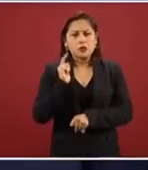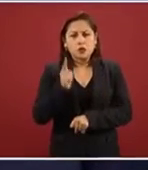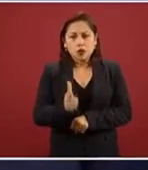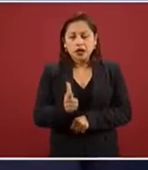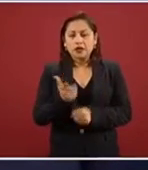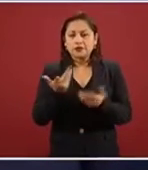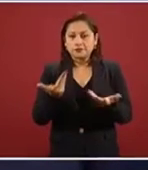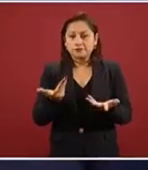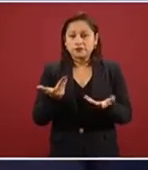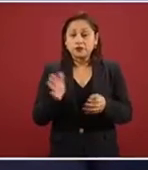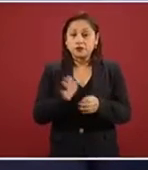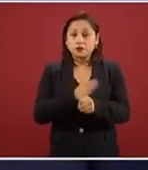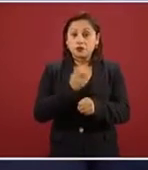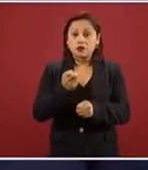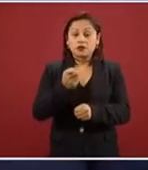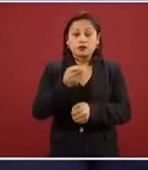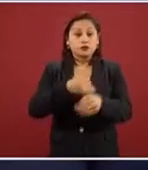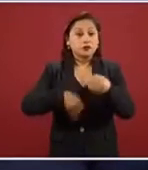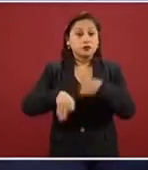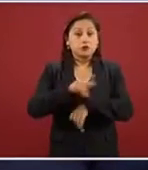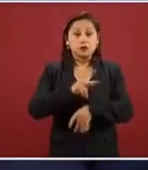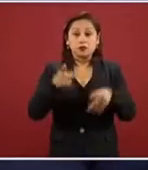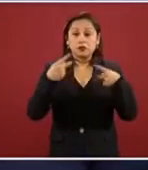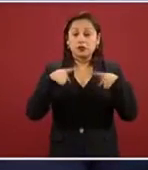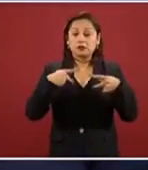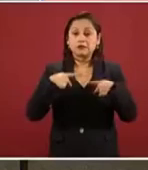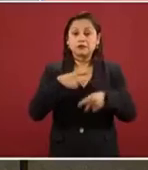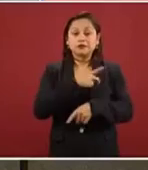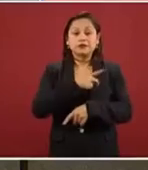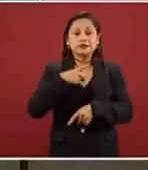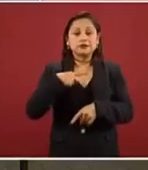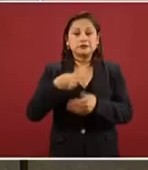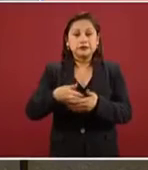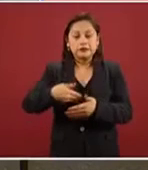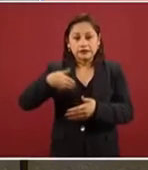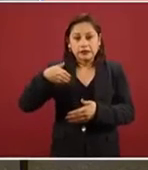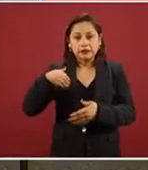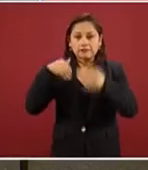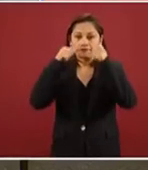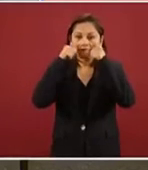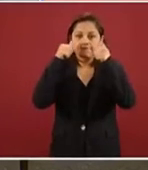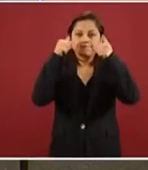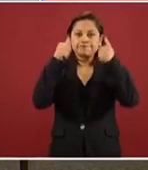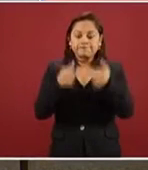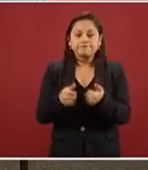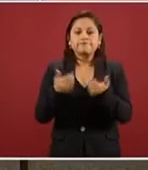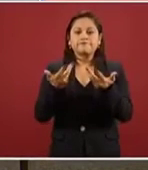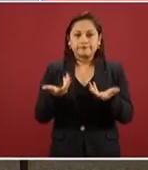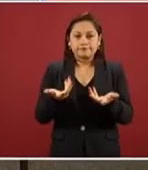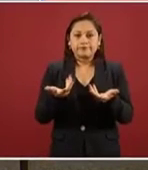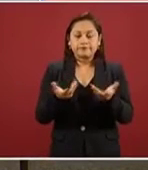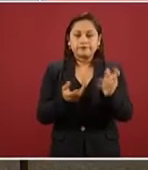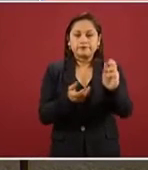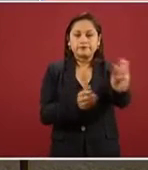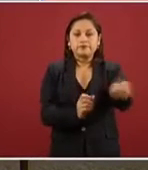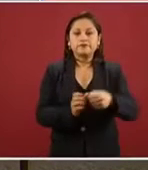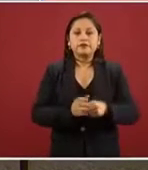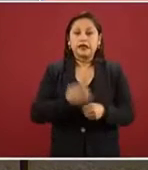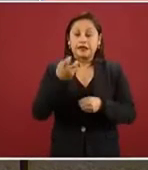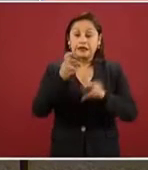actuar bien, prevenir, no descuidar este